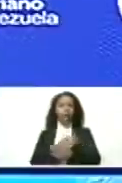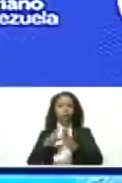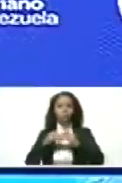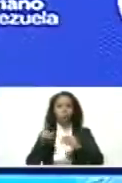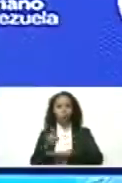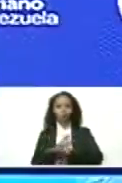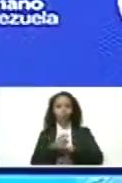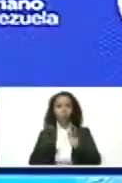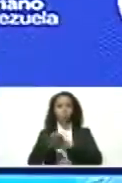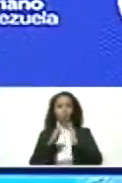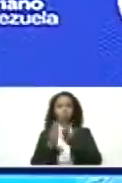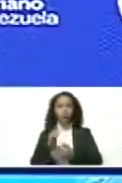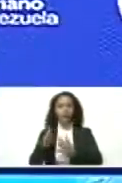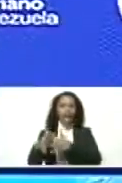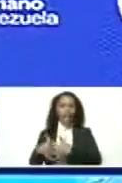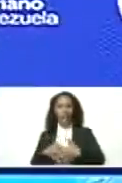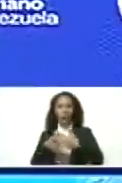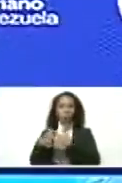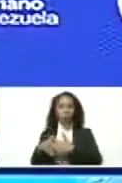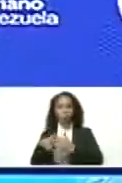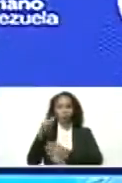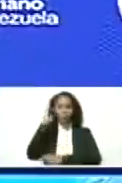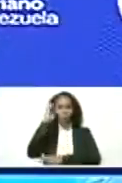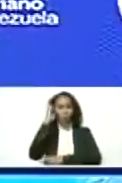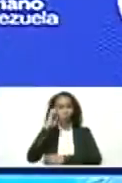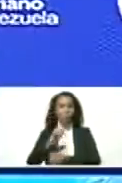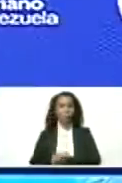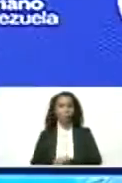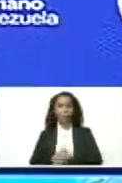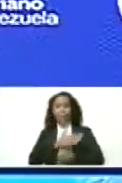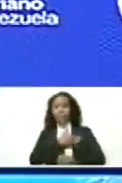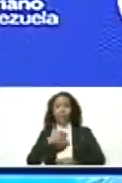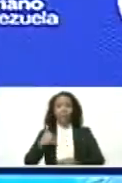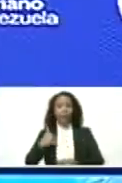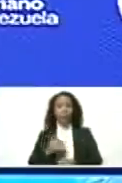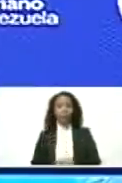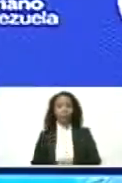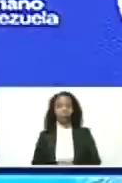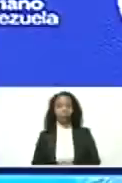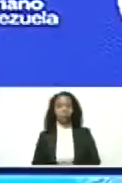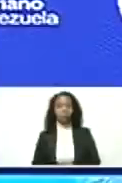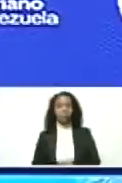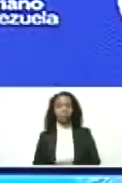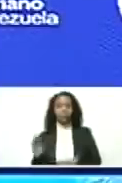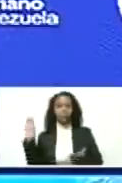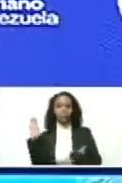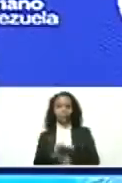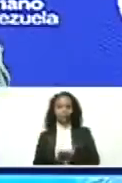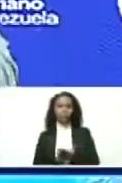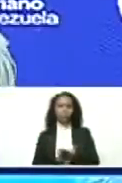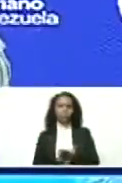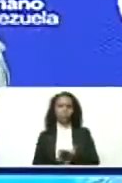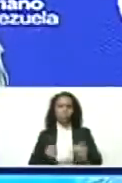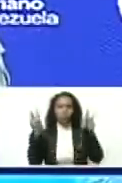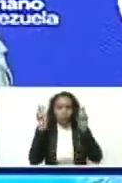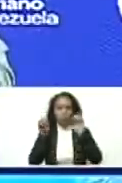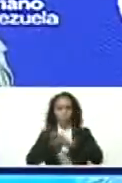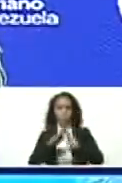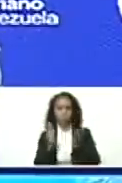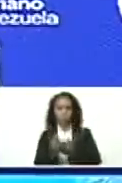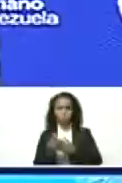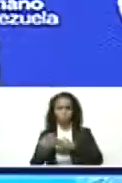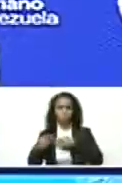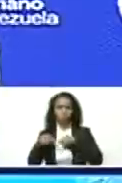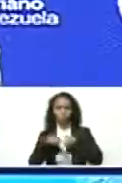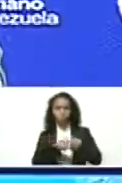Estados Unidos y Europa pretende imponerse en un nuevo mundo unipolar